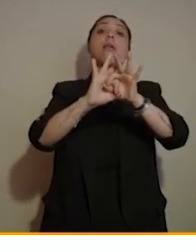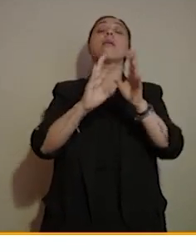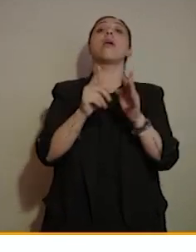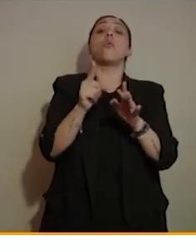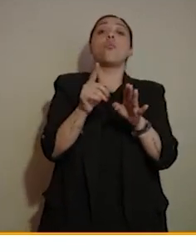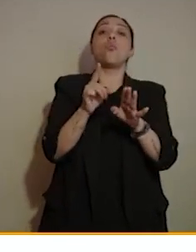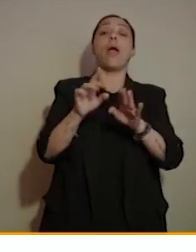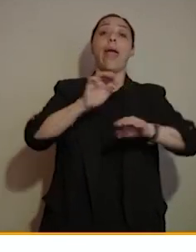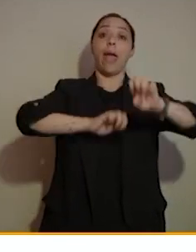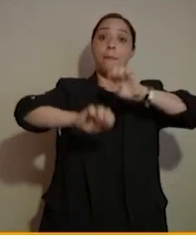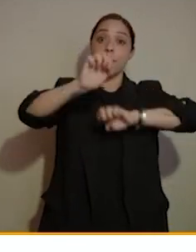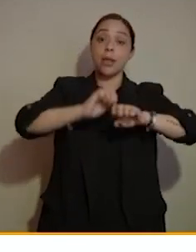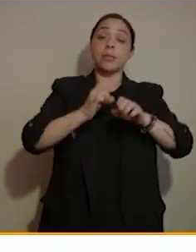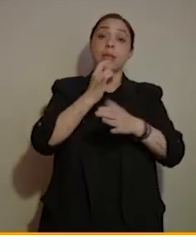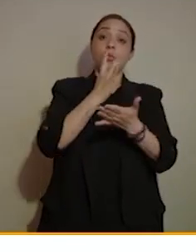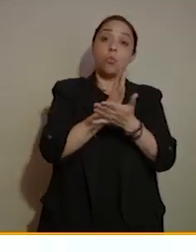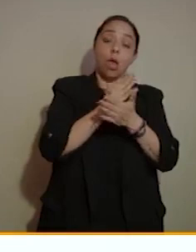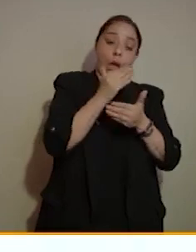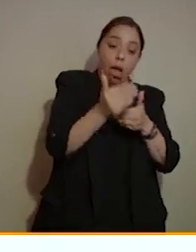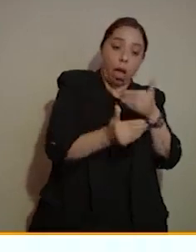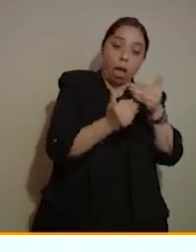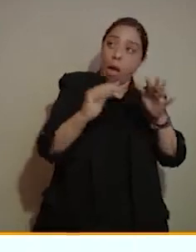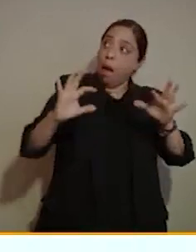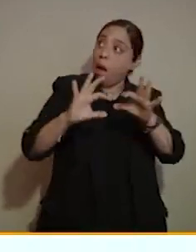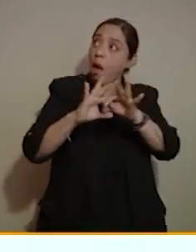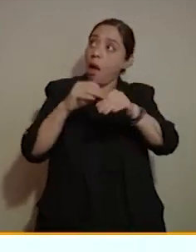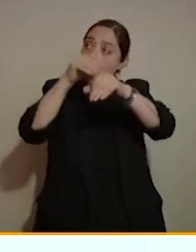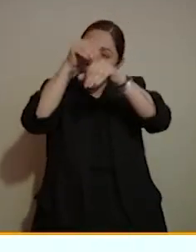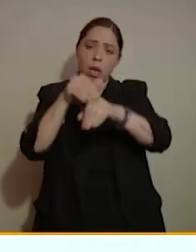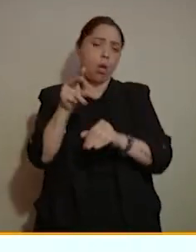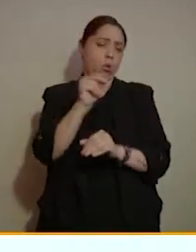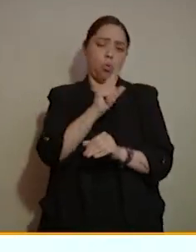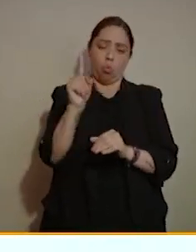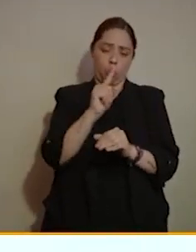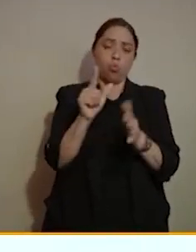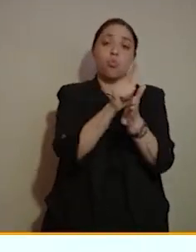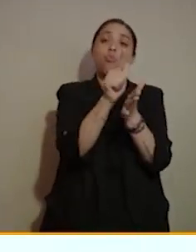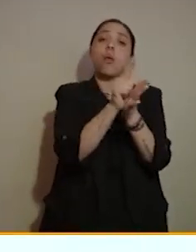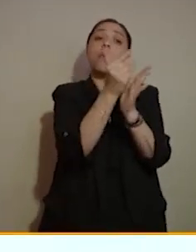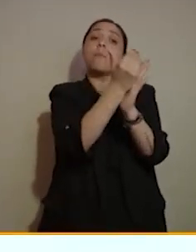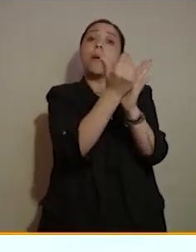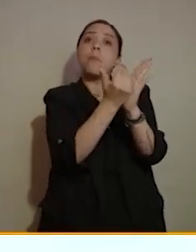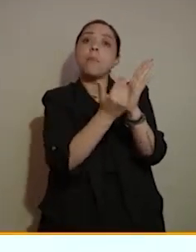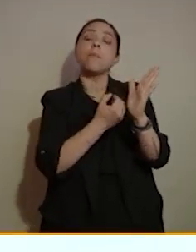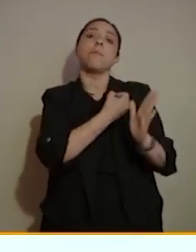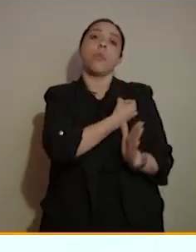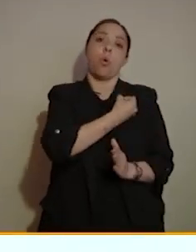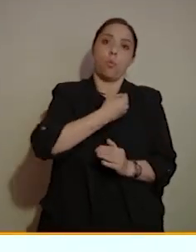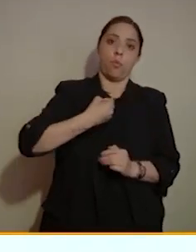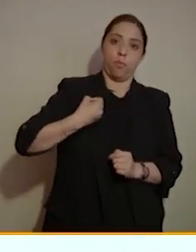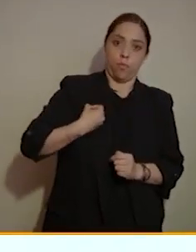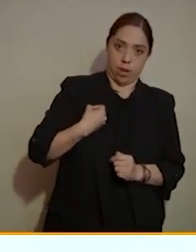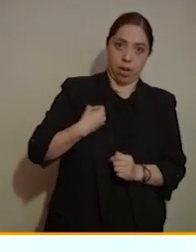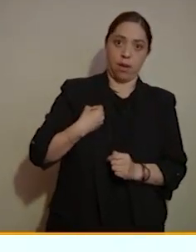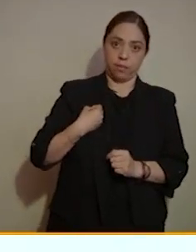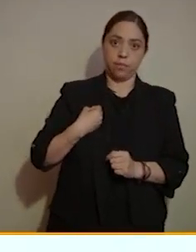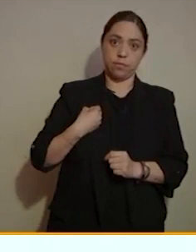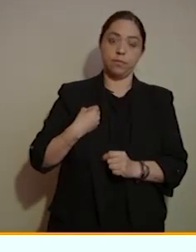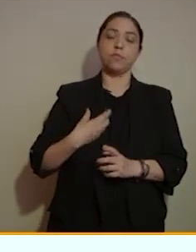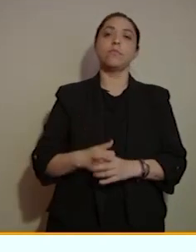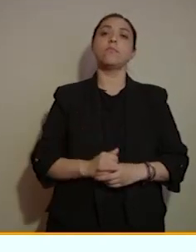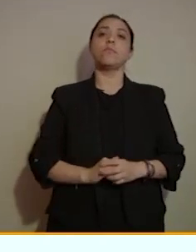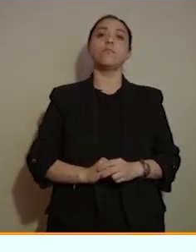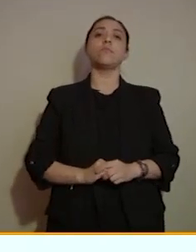las empresas se tienen que adherir a él, pero realmente el marco legal sí lo obliga, ¿no? Y similar